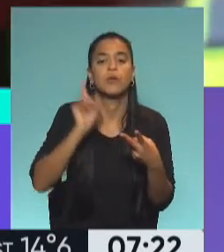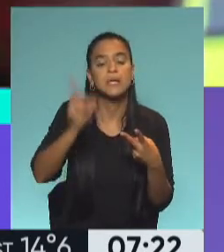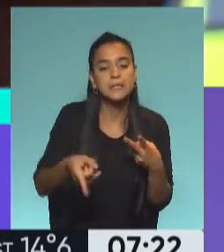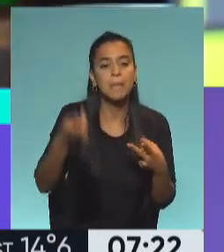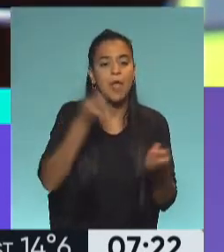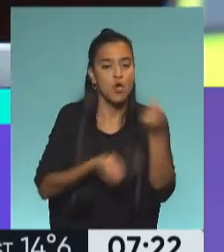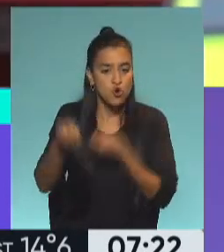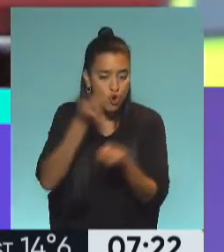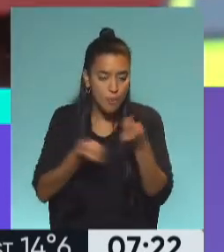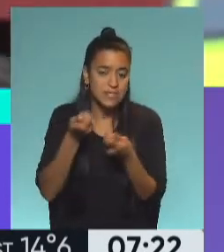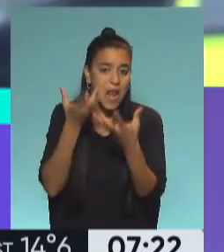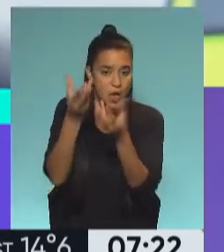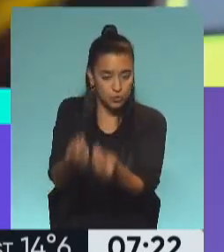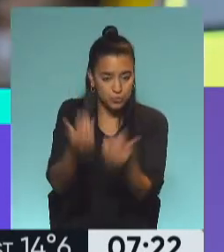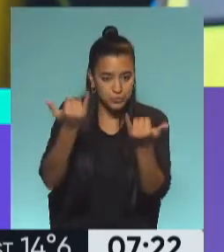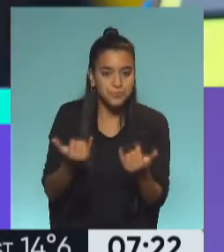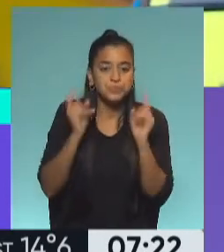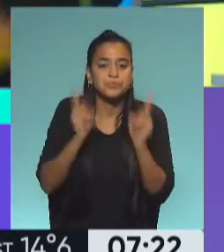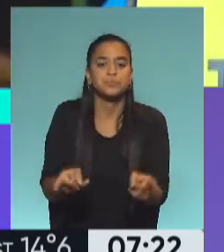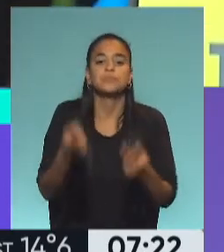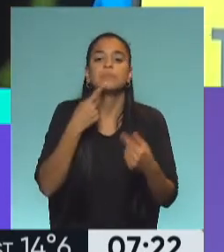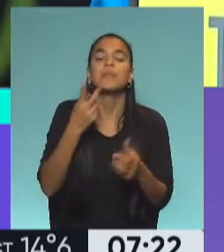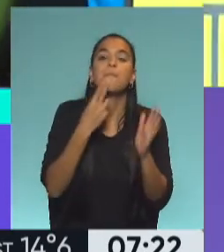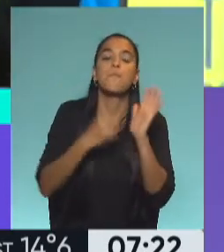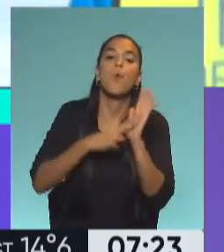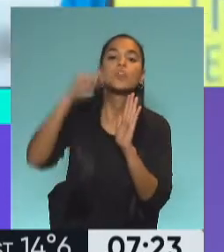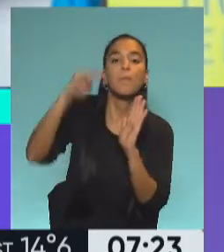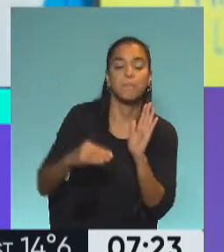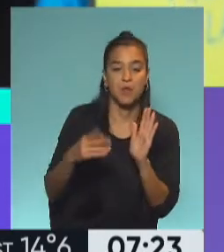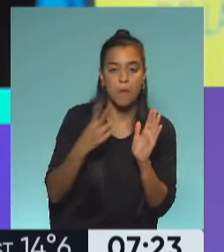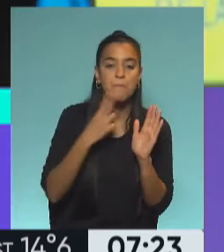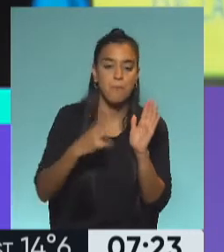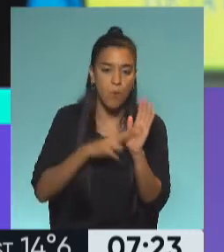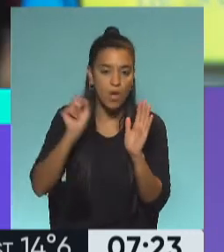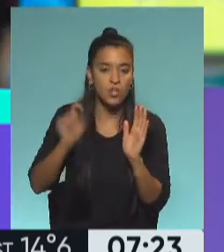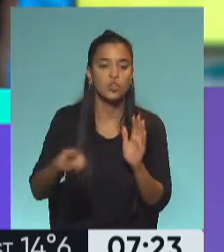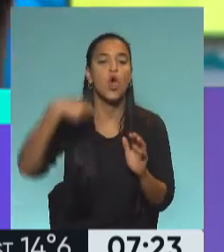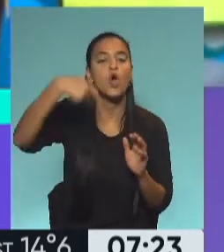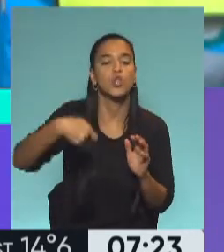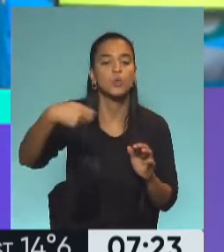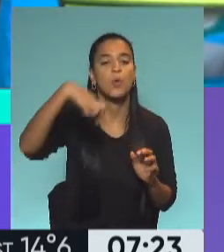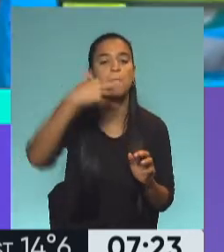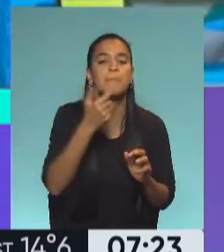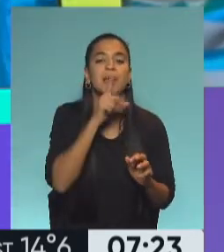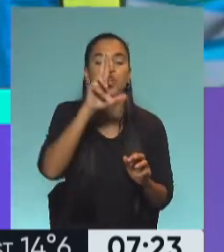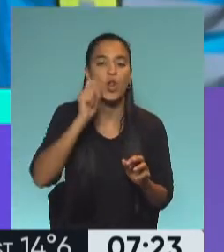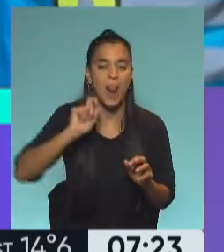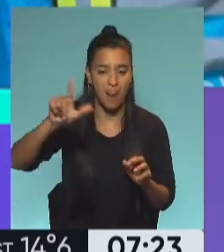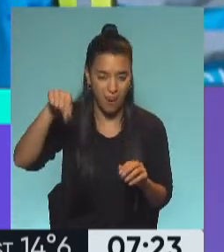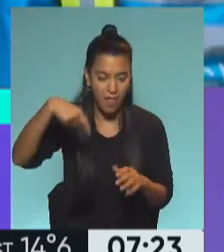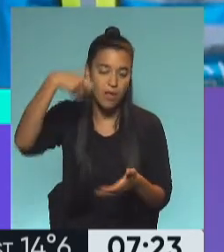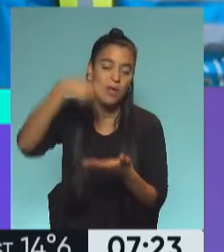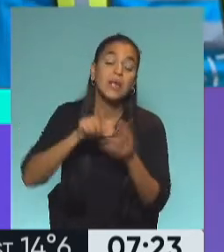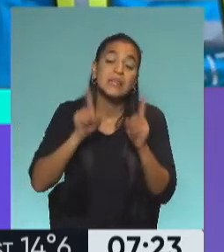sector comercial a las ayudas y la reducción de un impuesto que es precisamente el de las contribuciones patronales, y además para sumar